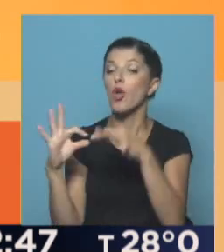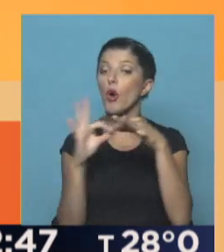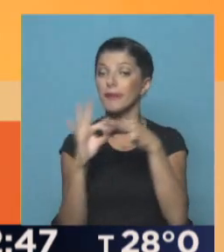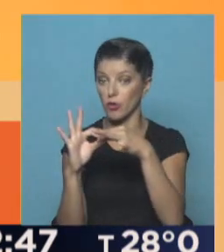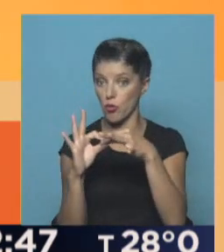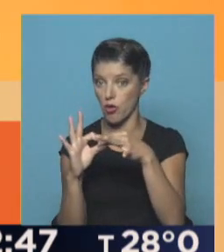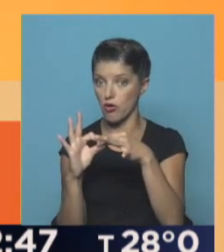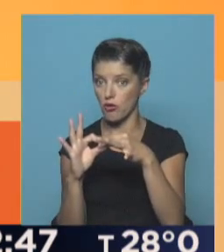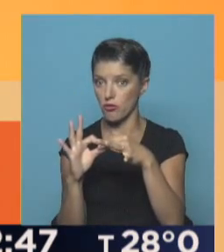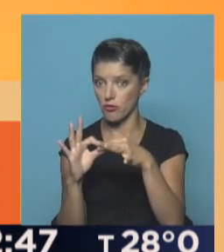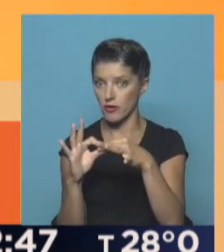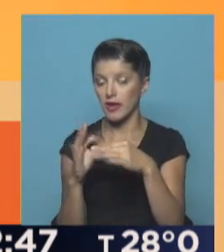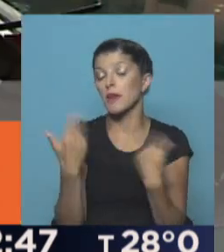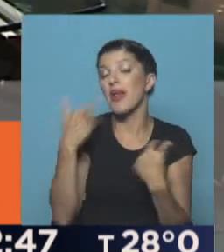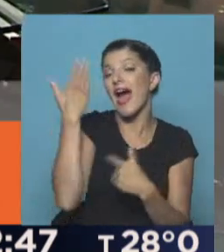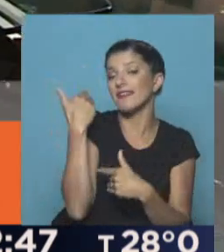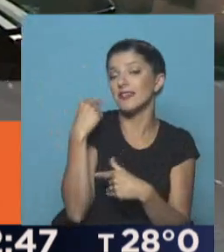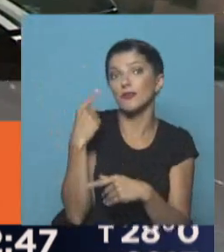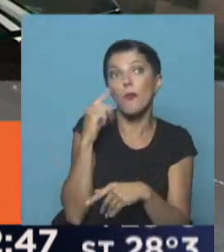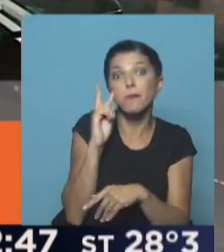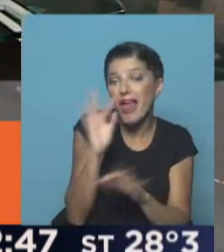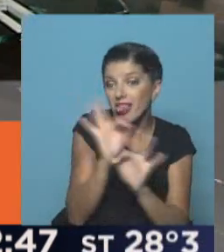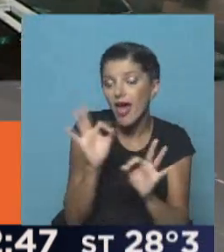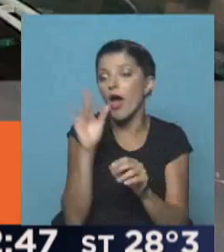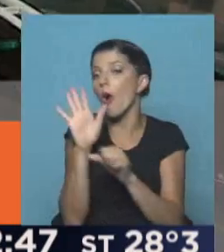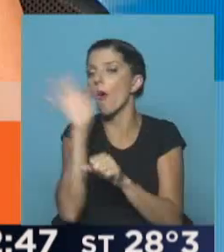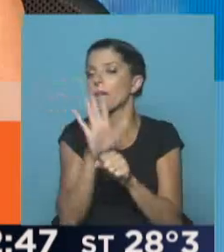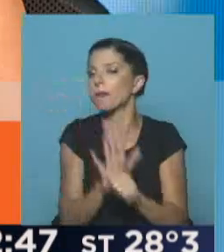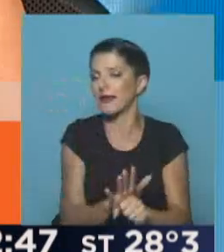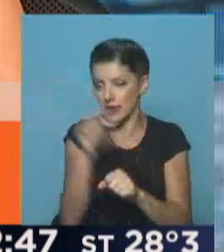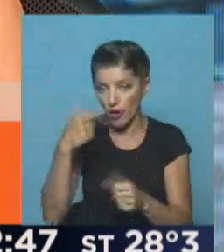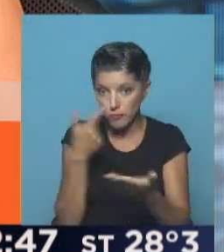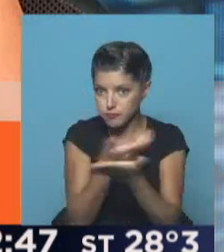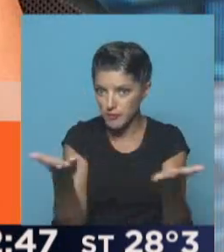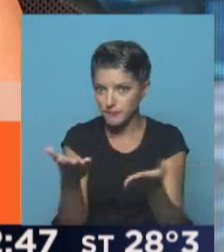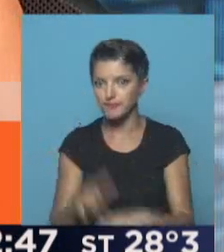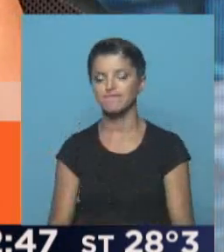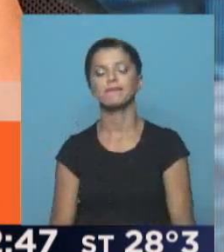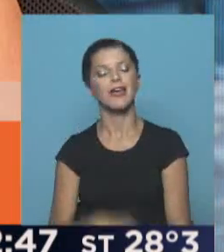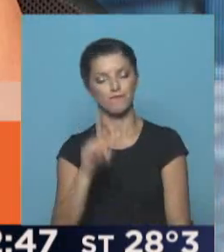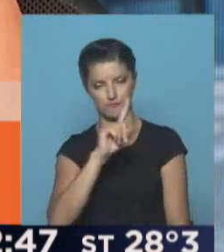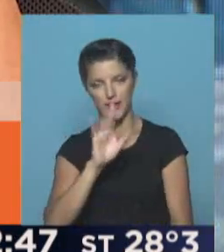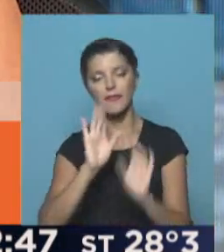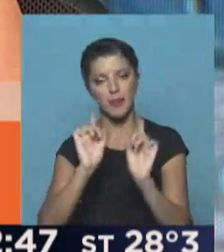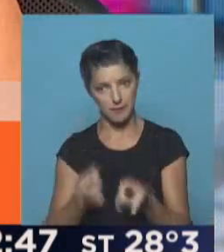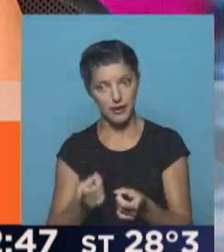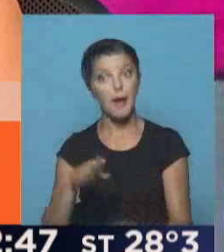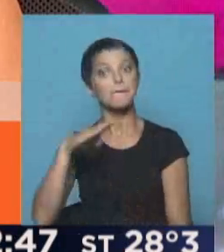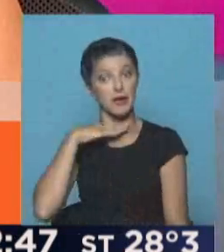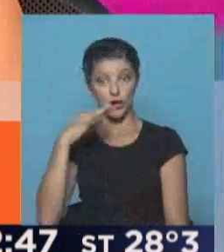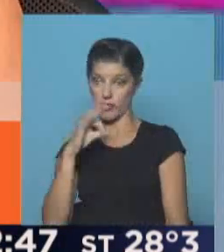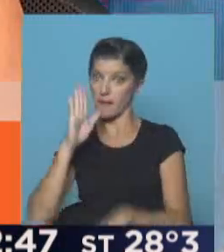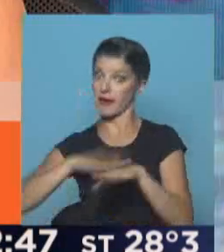Estados Unidos, porque de alguna forma estaban tapados, pero que en el fondo estaban presentes. Sí, pero además, por ejemplo, también hay una contradicción y también México tiene que asumir